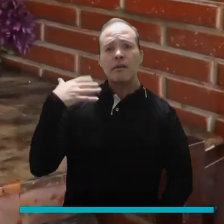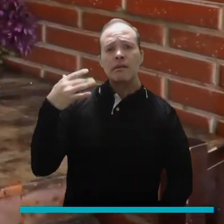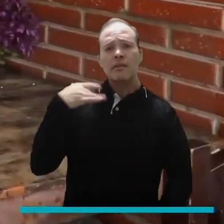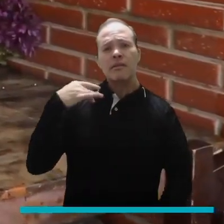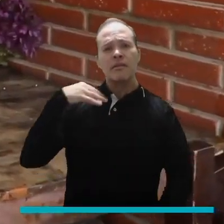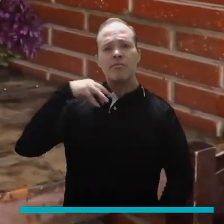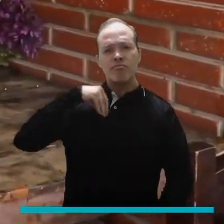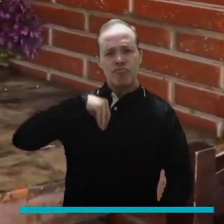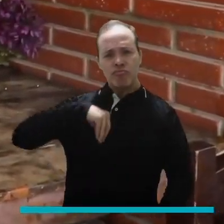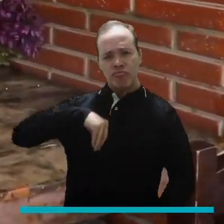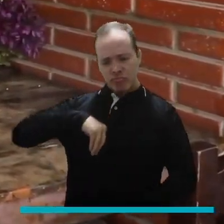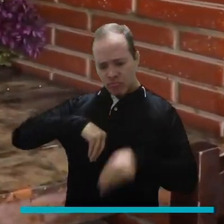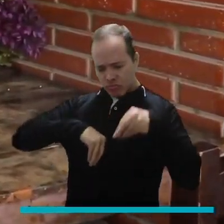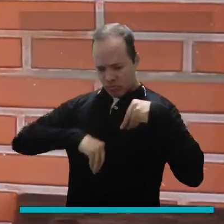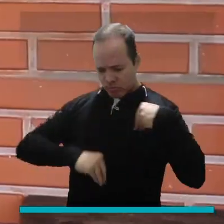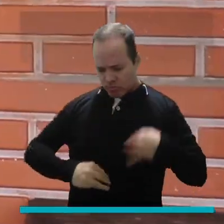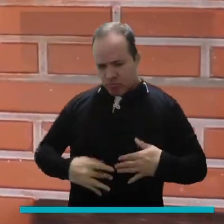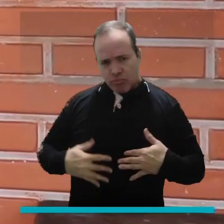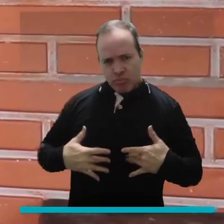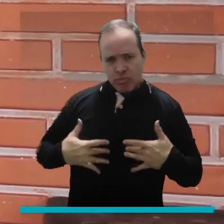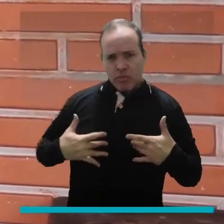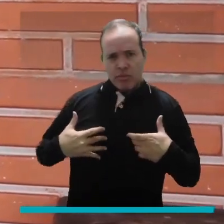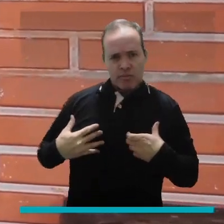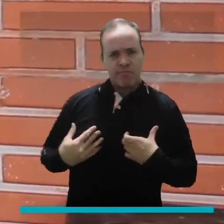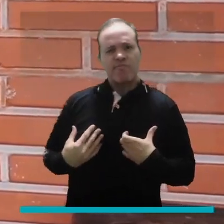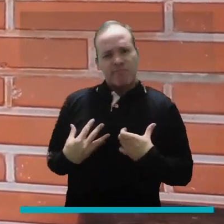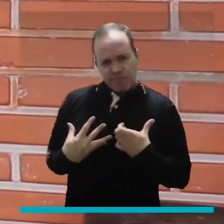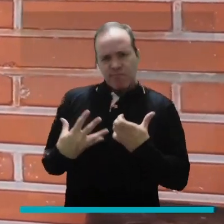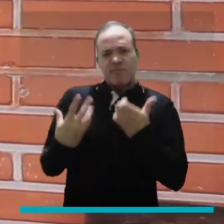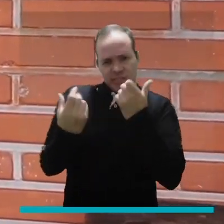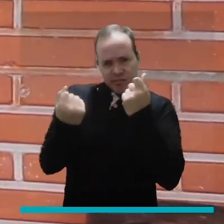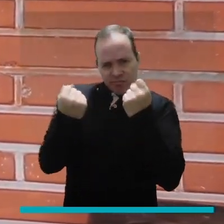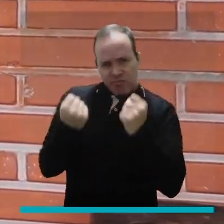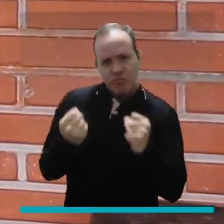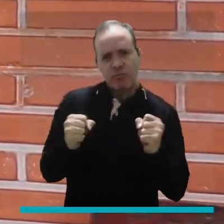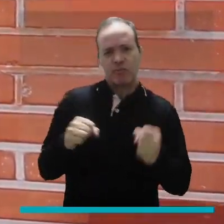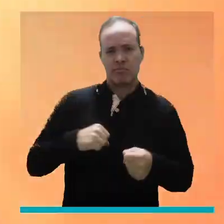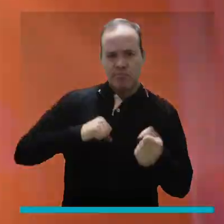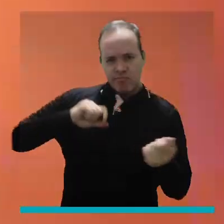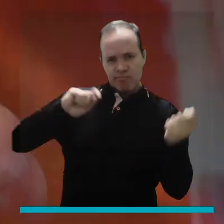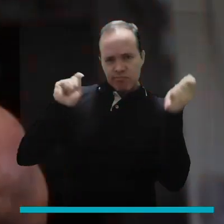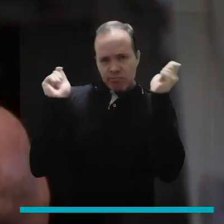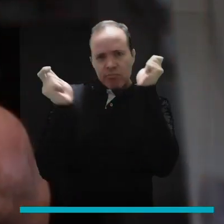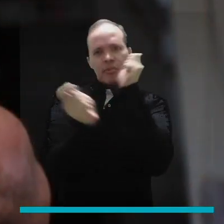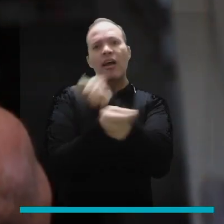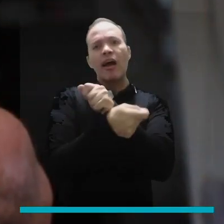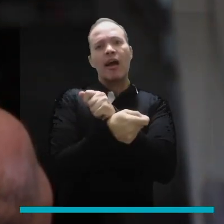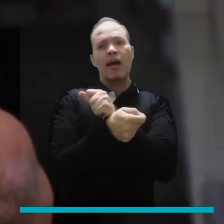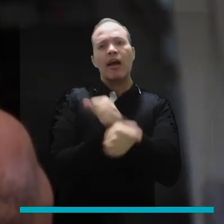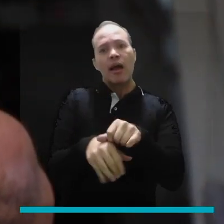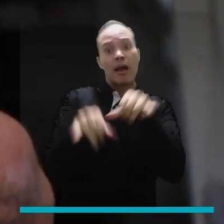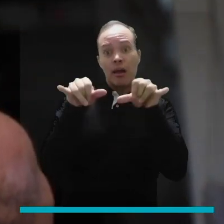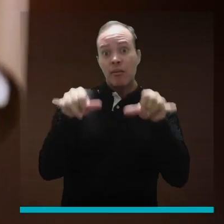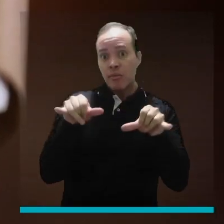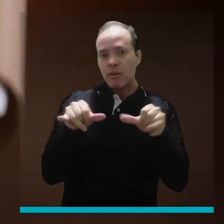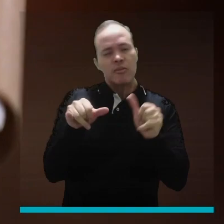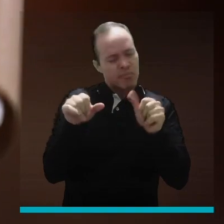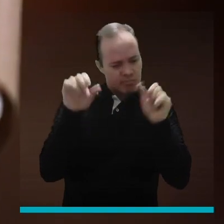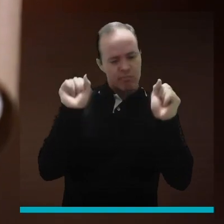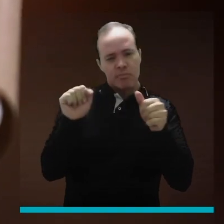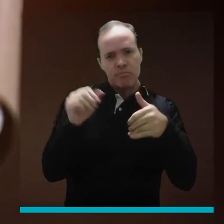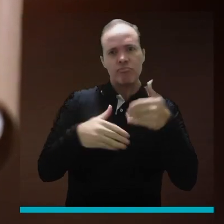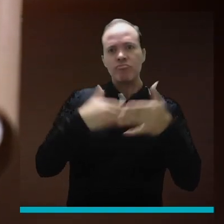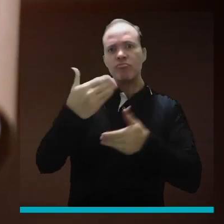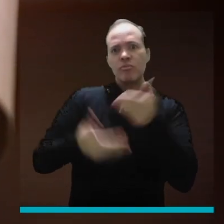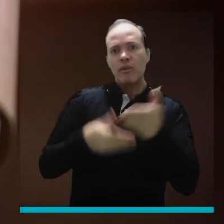que todo el calor es un impulso que va por tu piel. Saca tu pasión, no la debes detener. Si lo